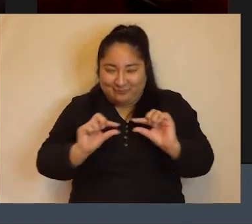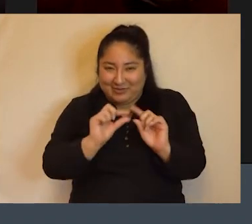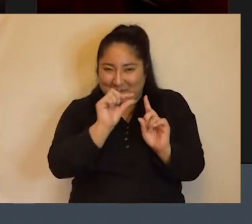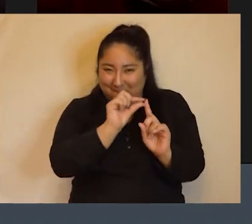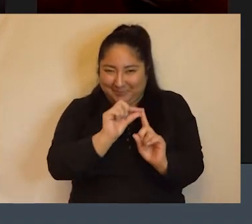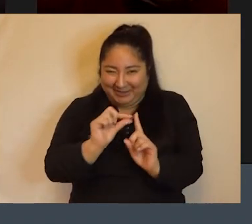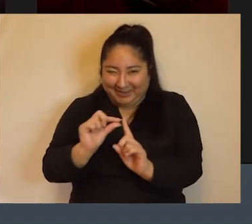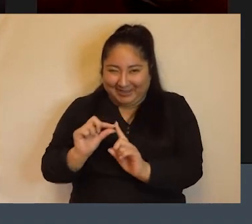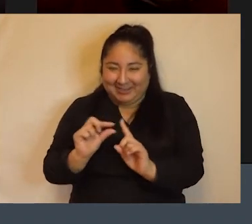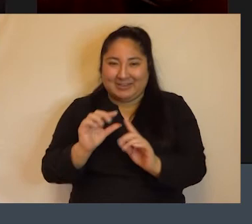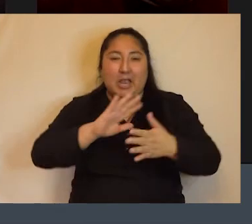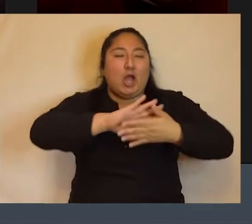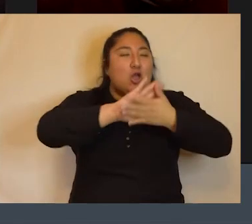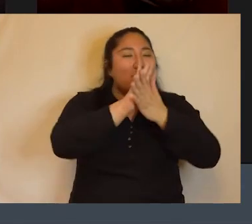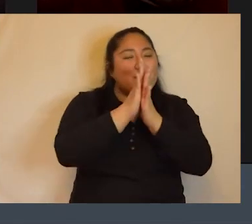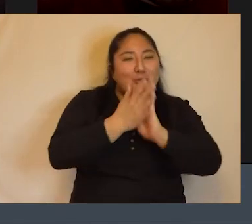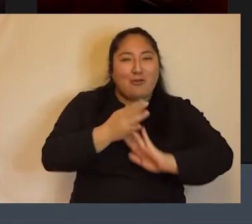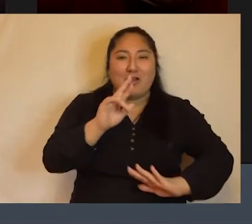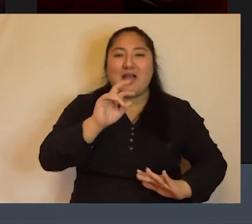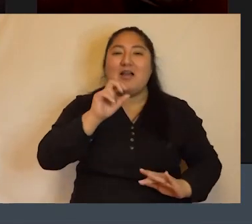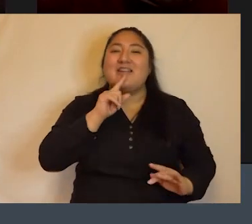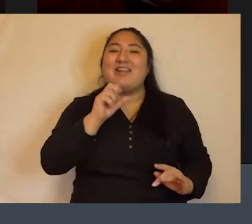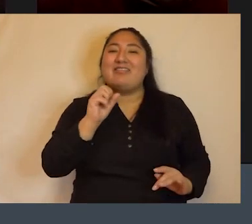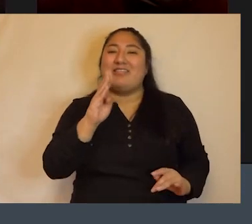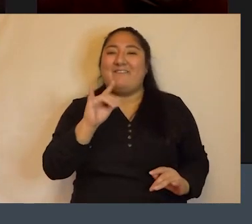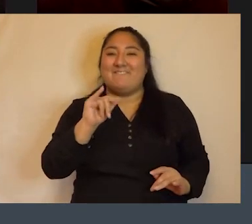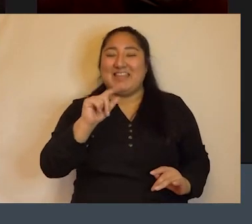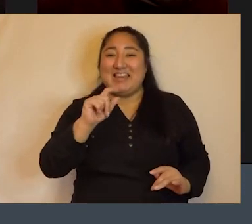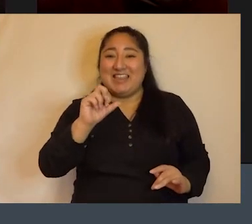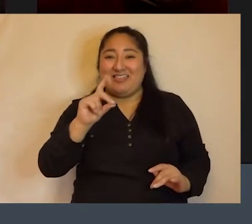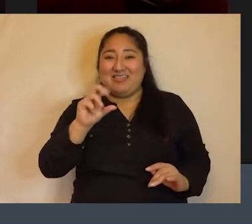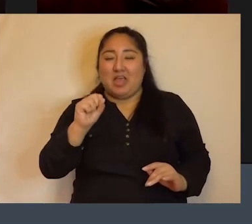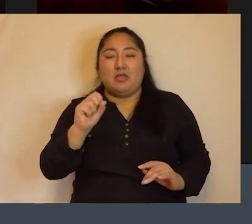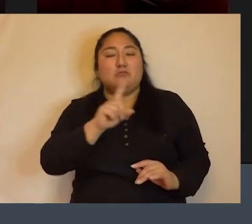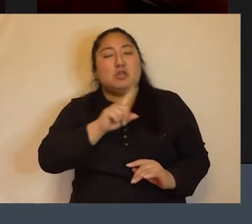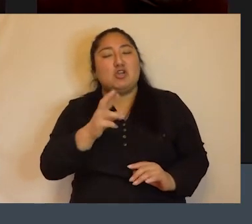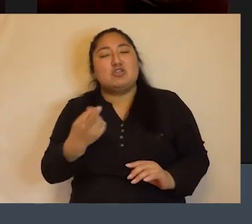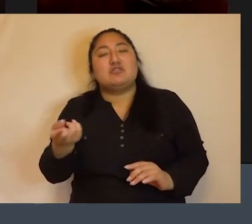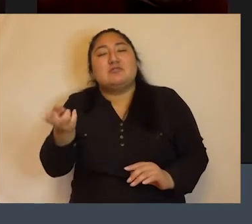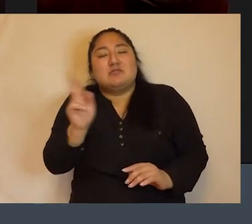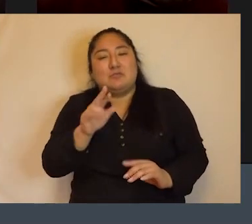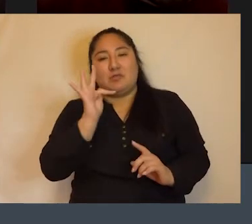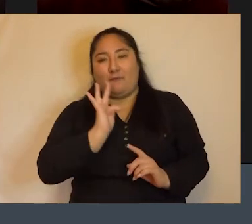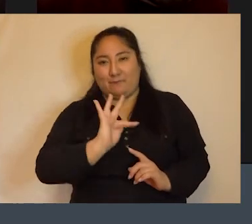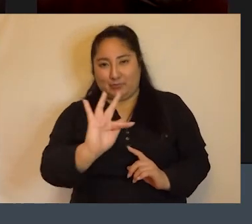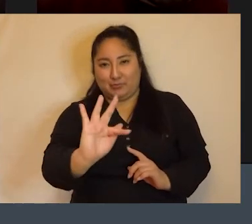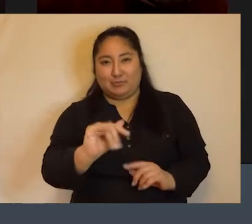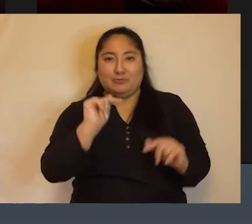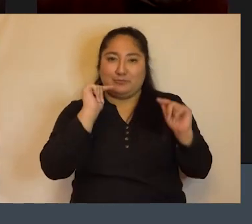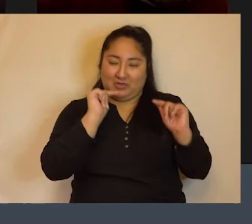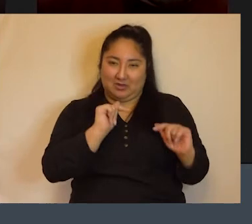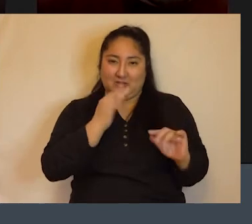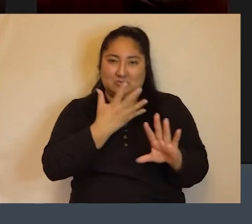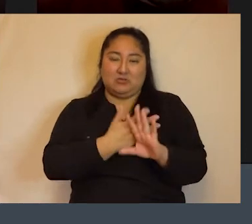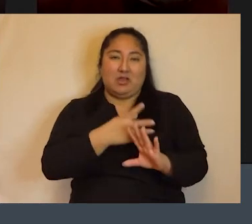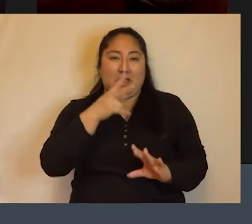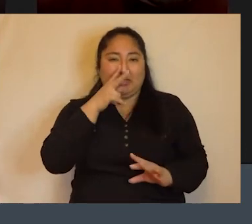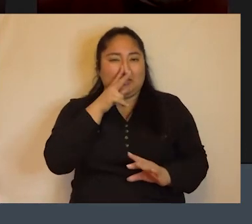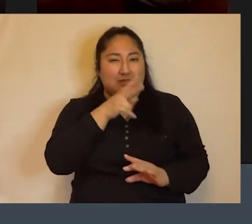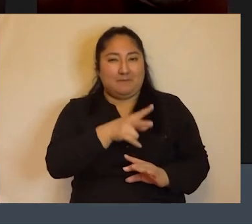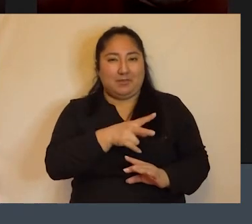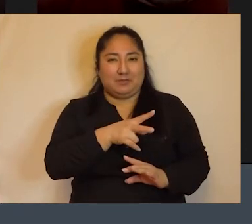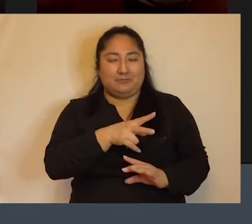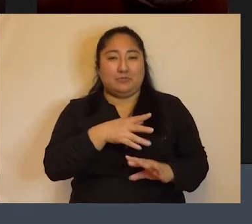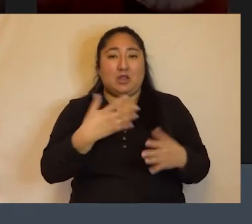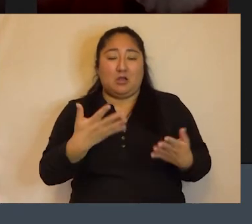en las publicidades, ¿eh? Toda rentabilidad pasada no está garantizada que se repita en el futuro. Y eso es lo que hay que